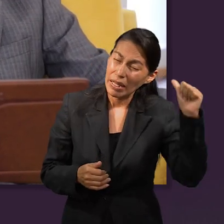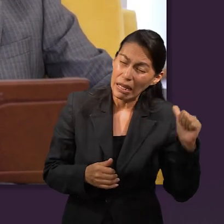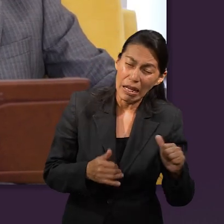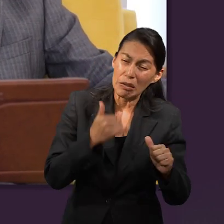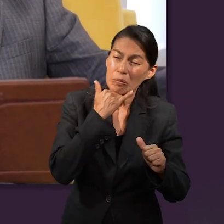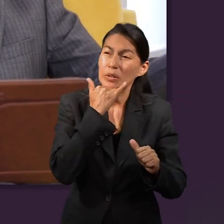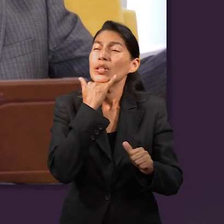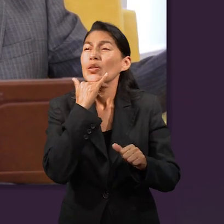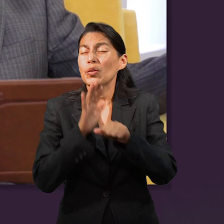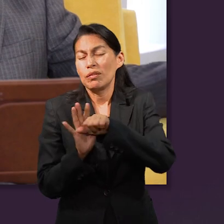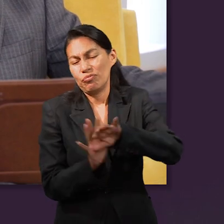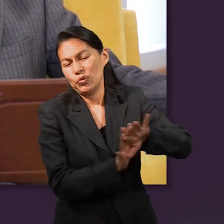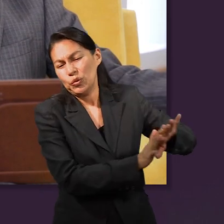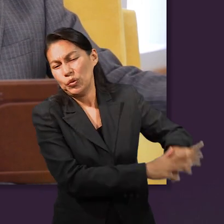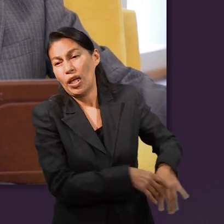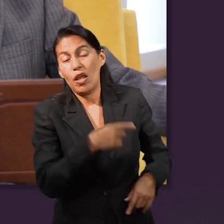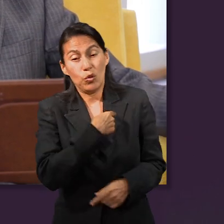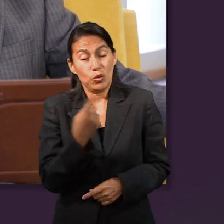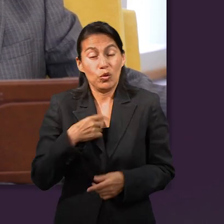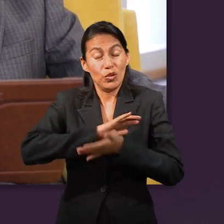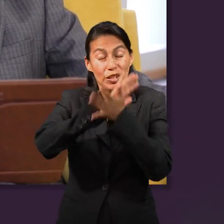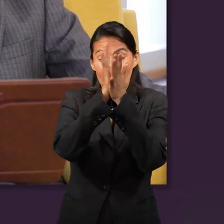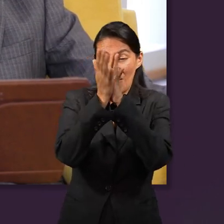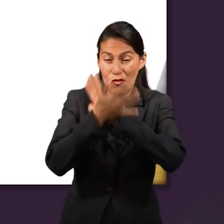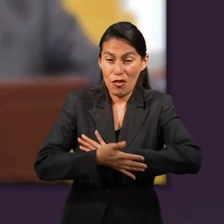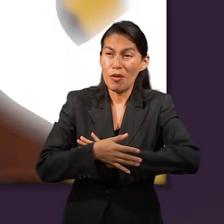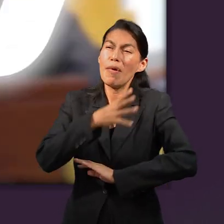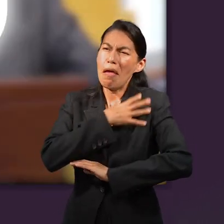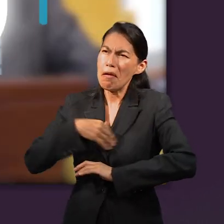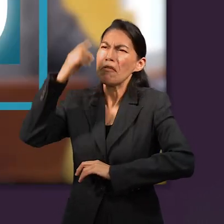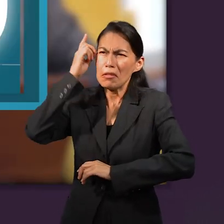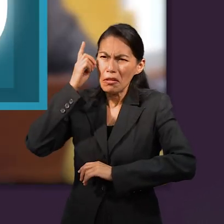diferentes, hijos del reino de los cielos.